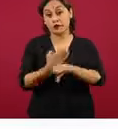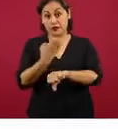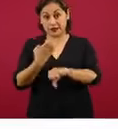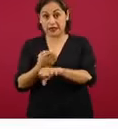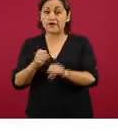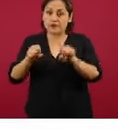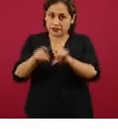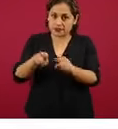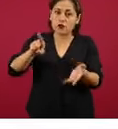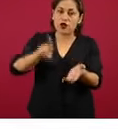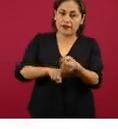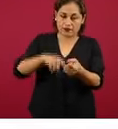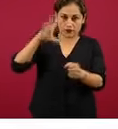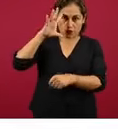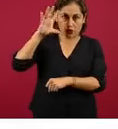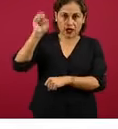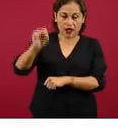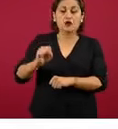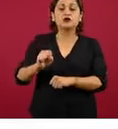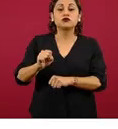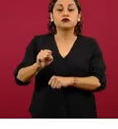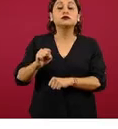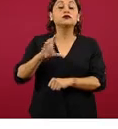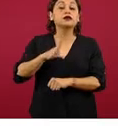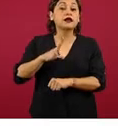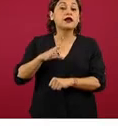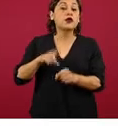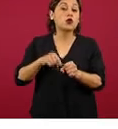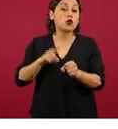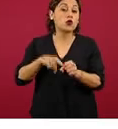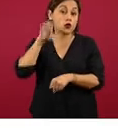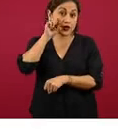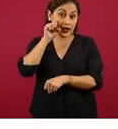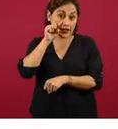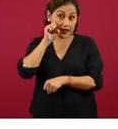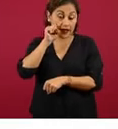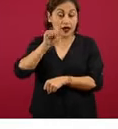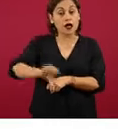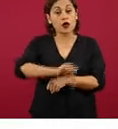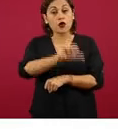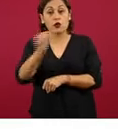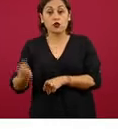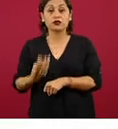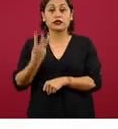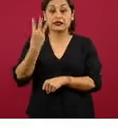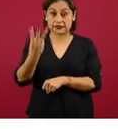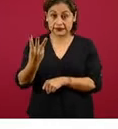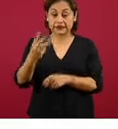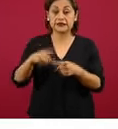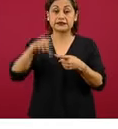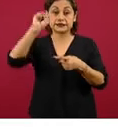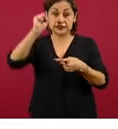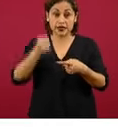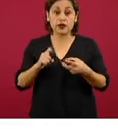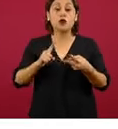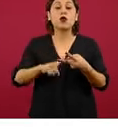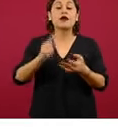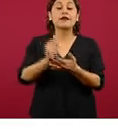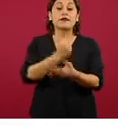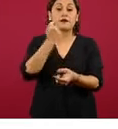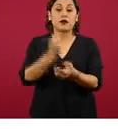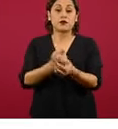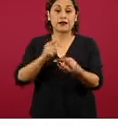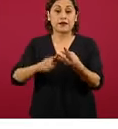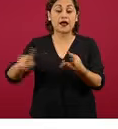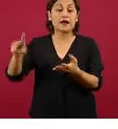Morelos en este nivel alto, en color naranja, 3 entidades, Sinaloa, Tamaulipas y Veracruz, en color